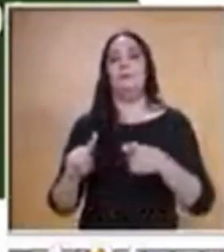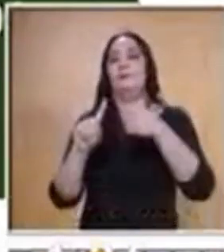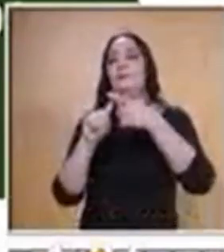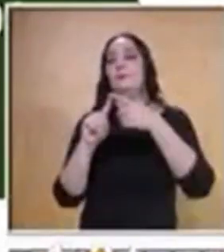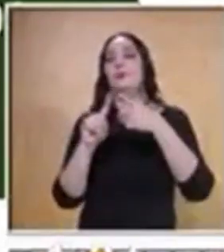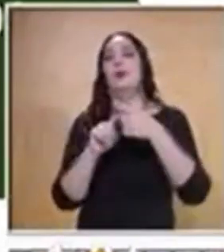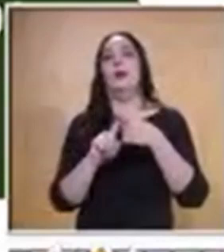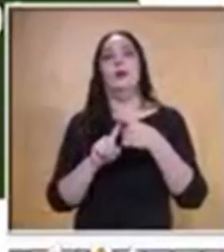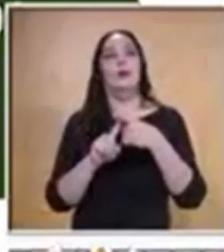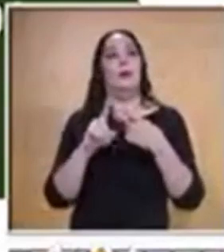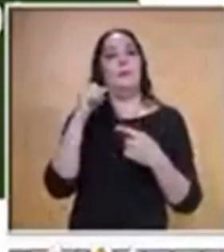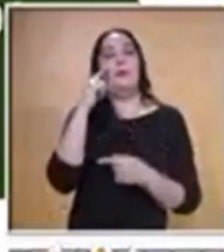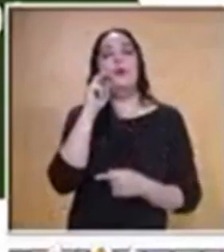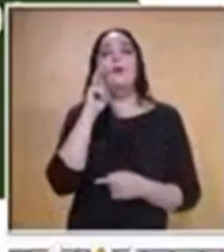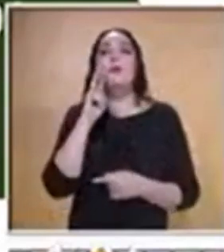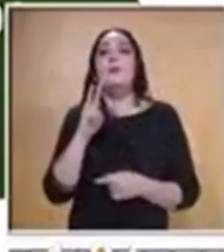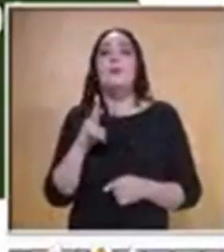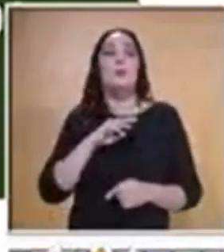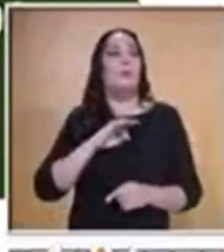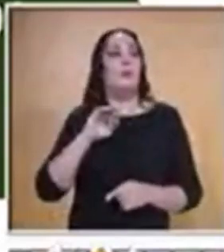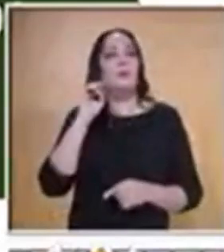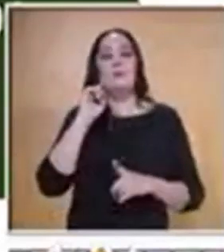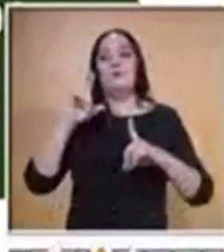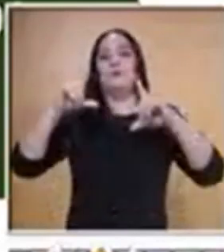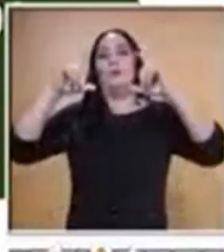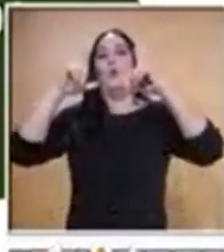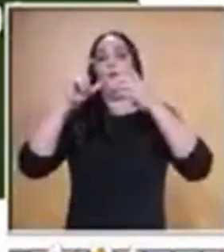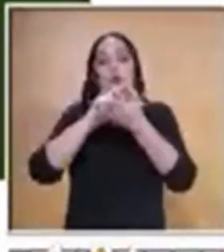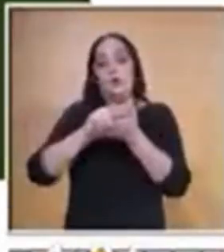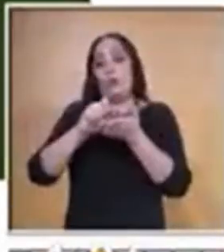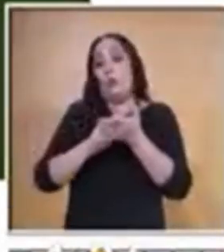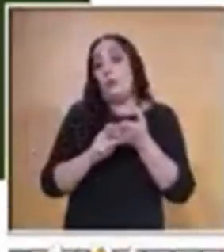alumnos tomen nota o captura de pantalla ahí en sus casas.